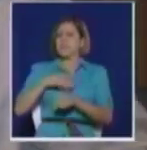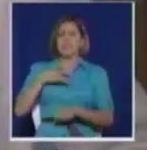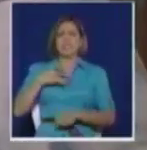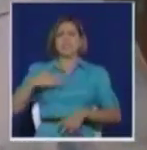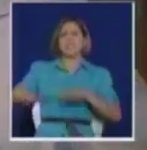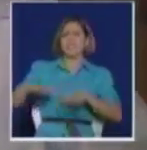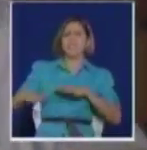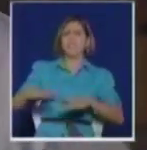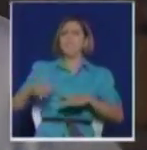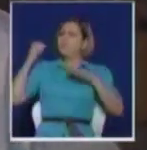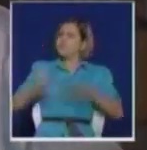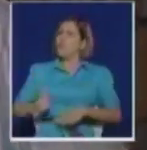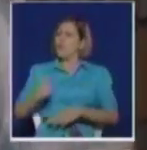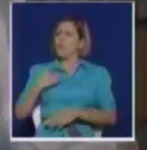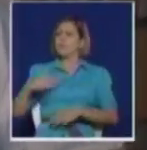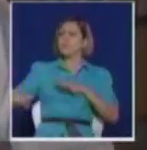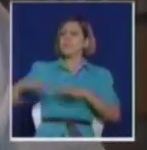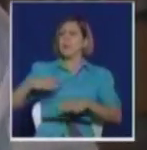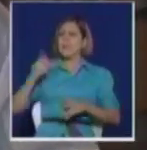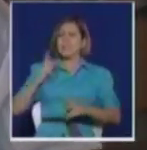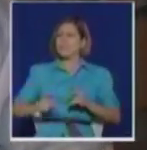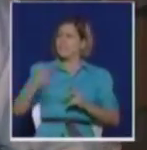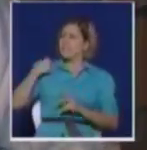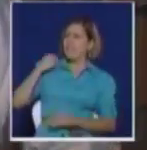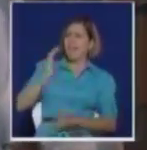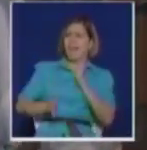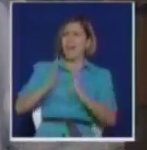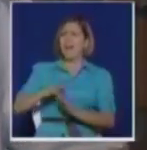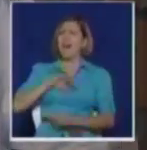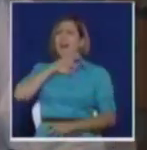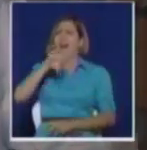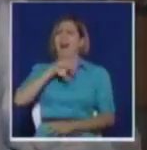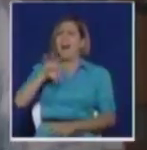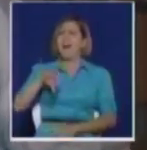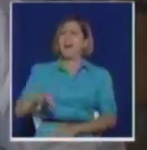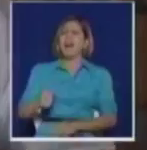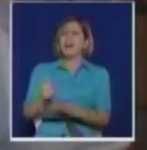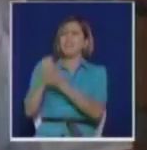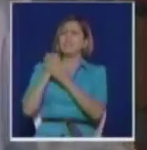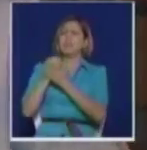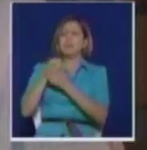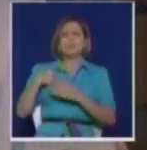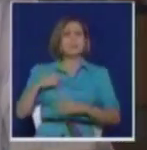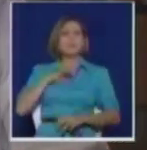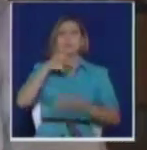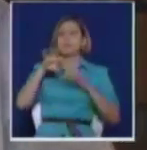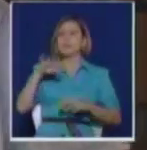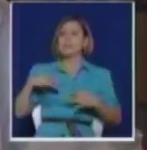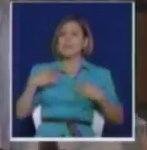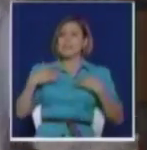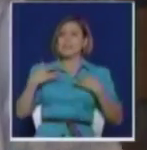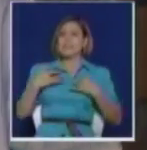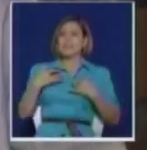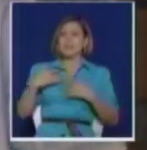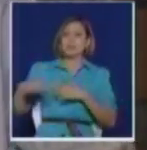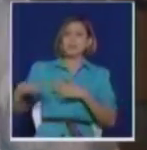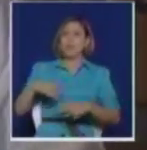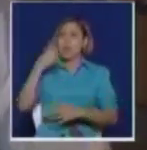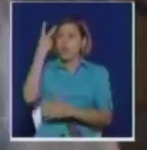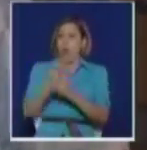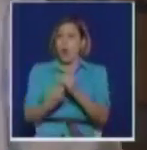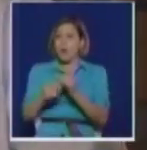sentí el remesón del temblor, la gente corría y auxilio, pues, drama completo, te cuento. Cuando sentimos el remesón